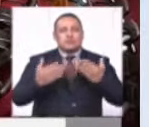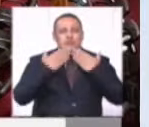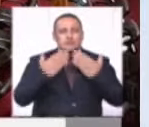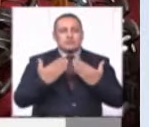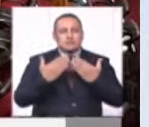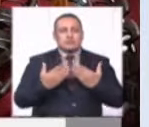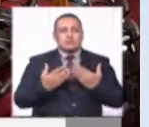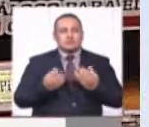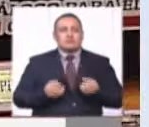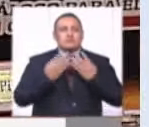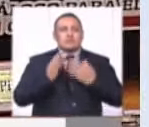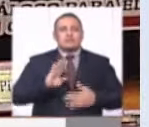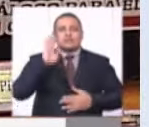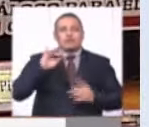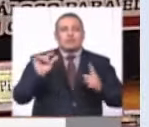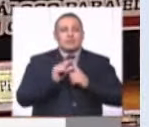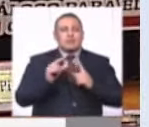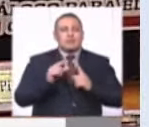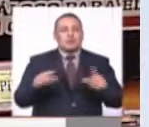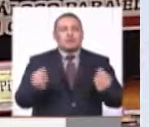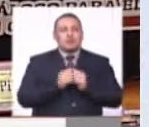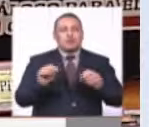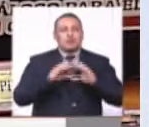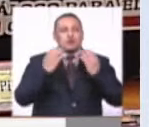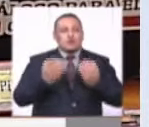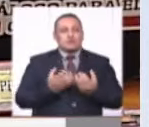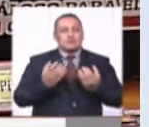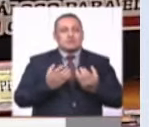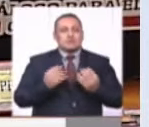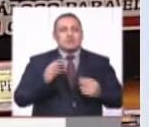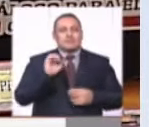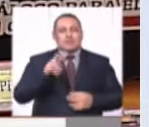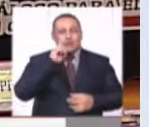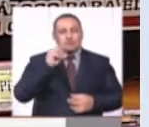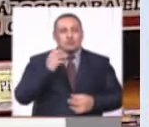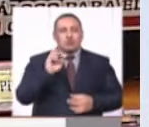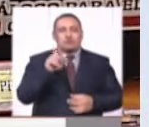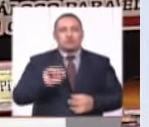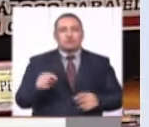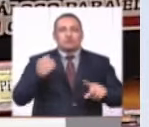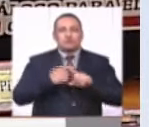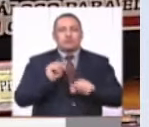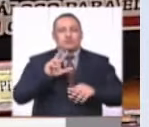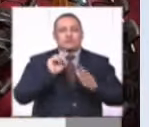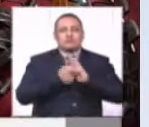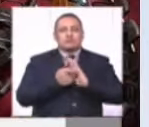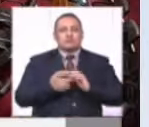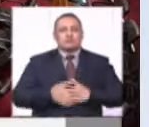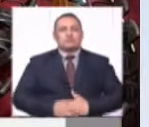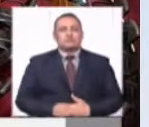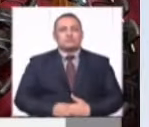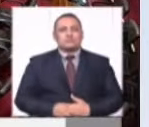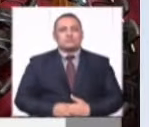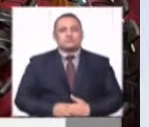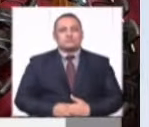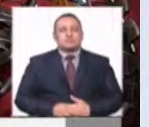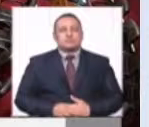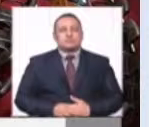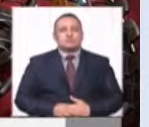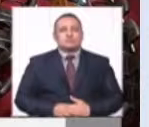congresista. Tiene el uso de la palabra el congresista Flavio Cruz, hasta por 3 minutos.